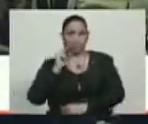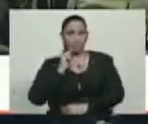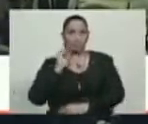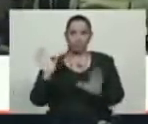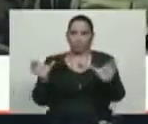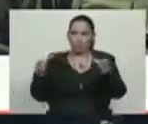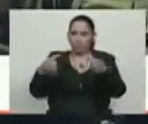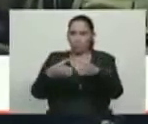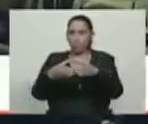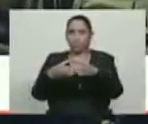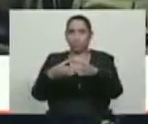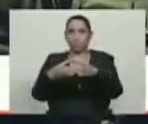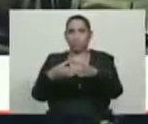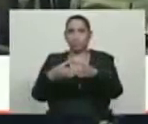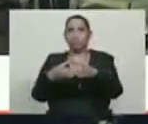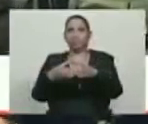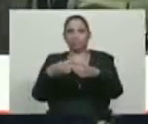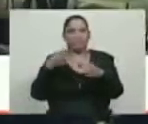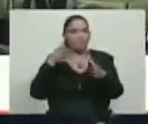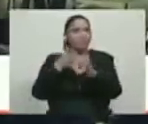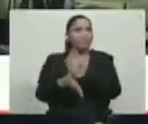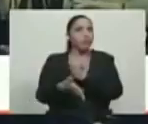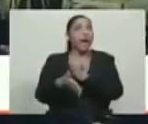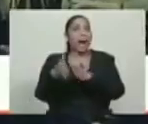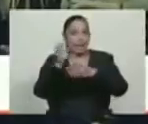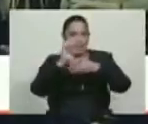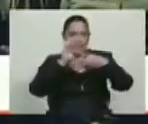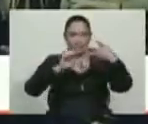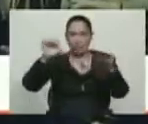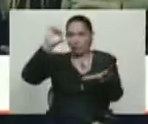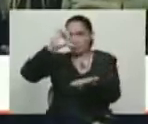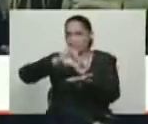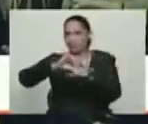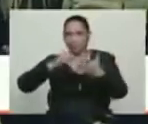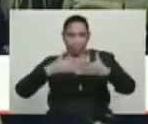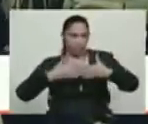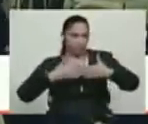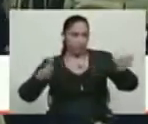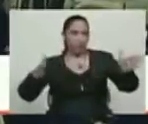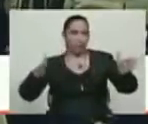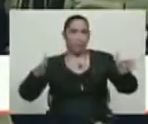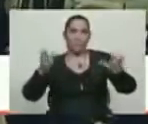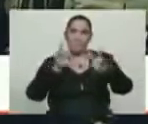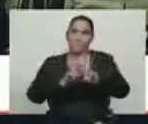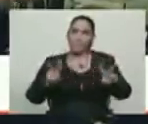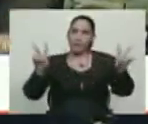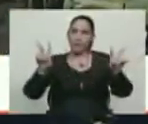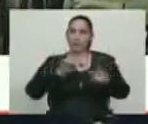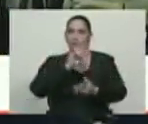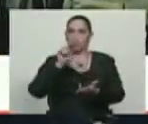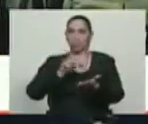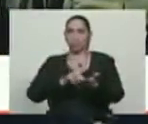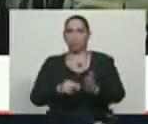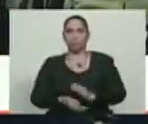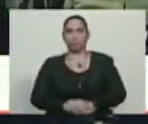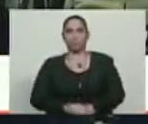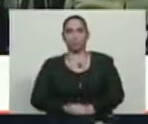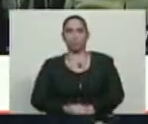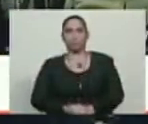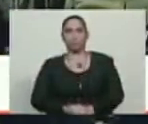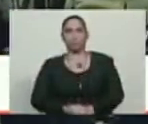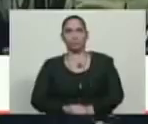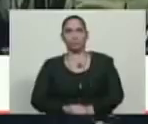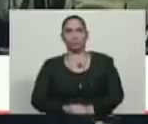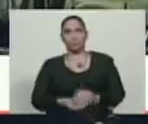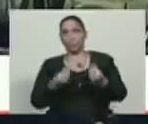componente es el elemento central de garantía de la paz nacional.